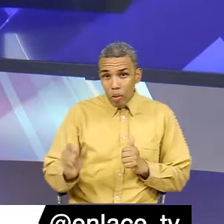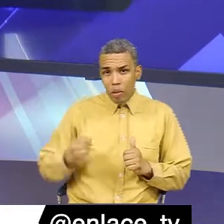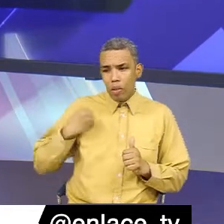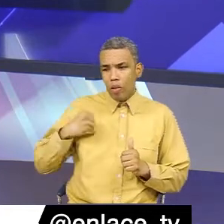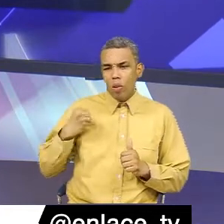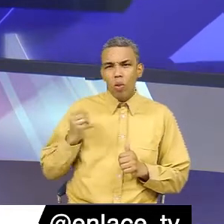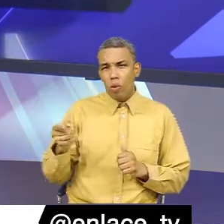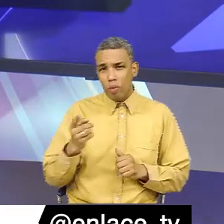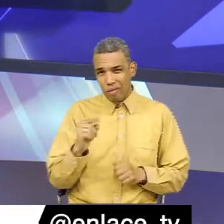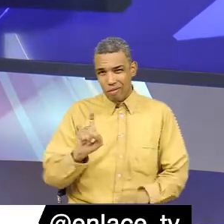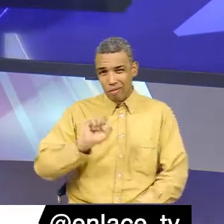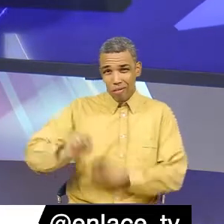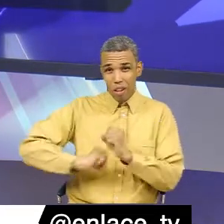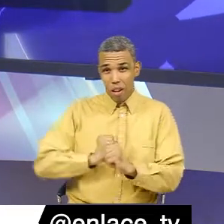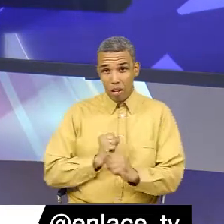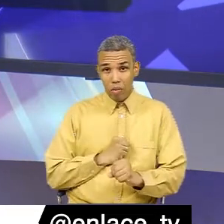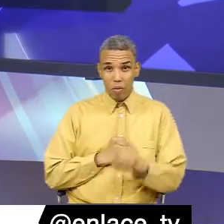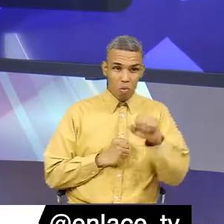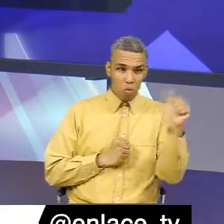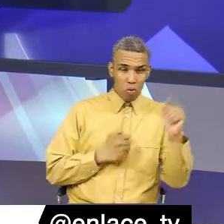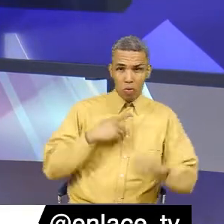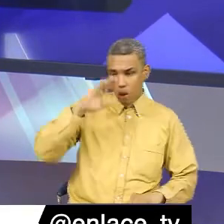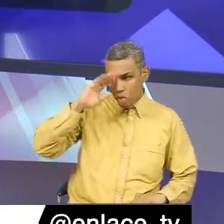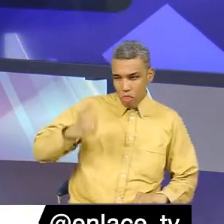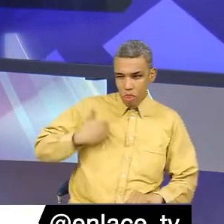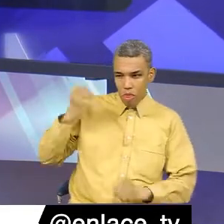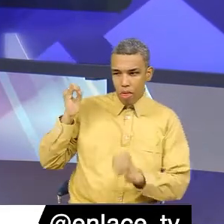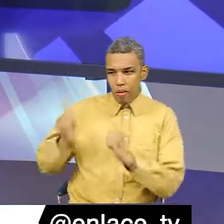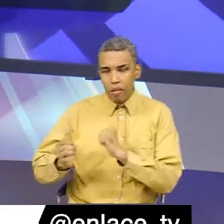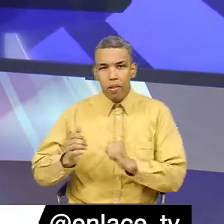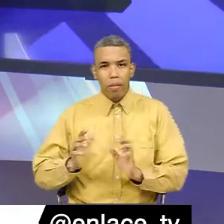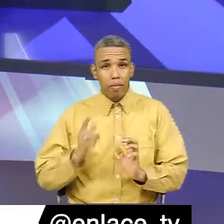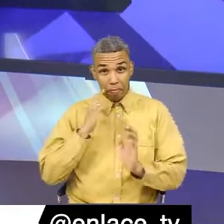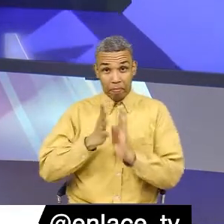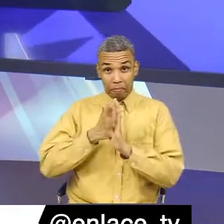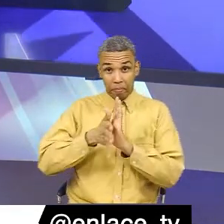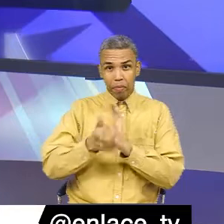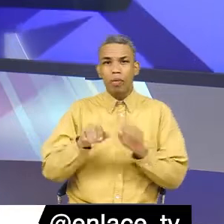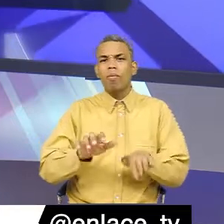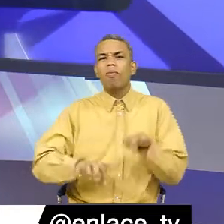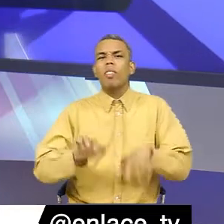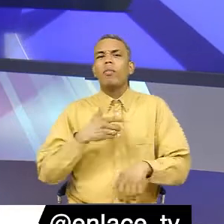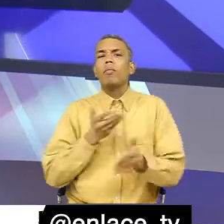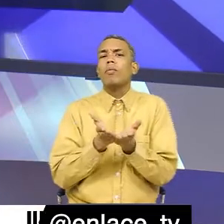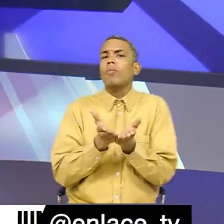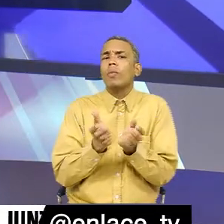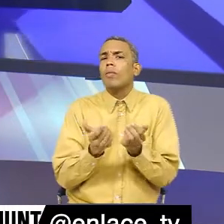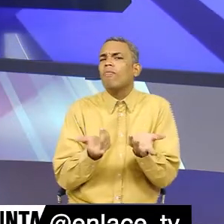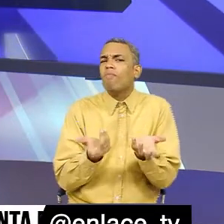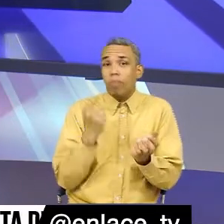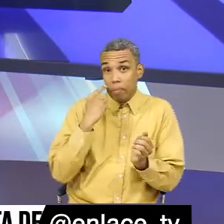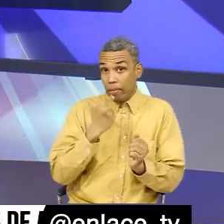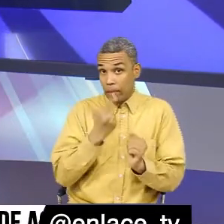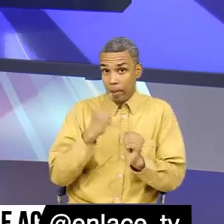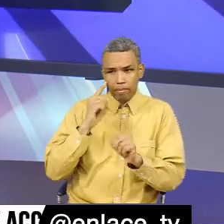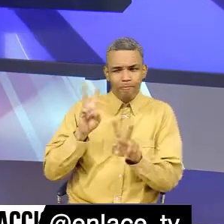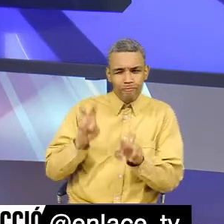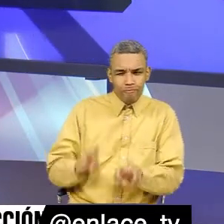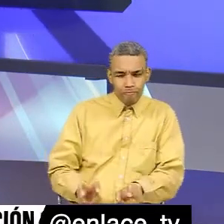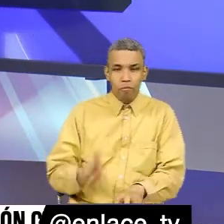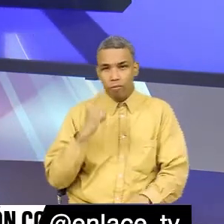La Secretaría de Educación, Yesenia Caraba y la Policía del Magdalena Medio se pronunciaron por este hecho que sigue en investigación por parte de las